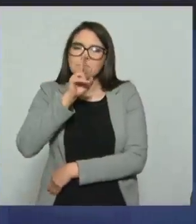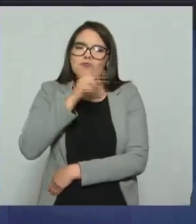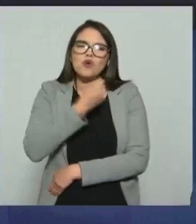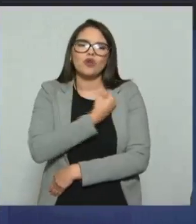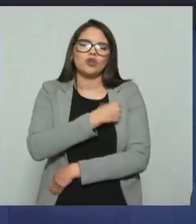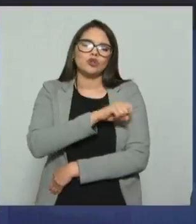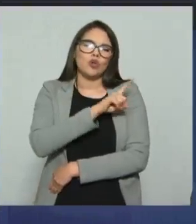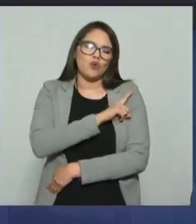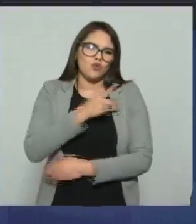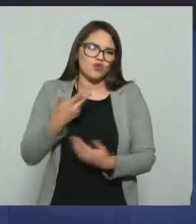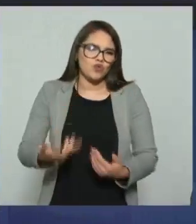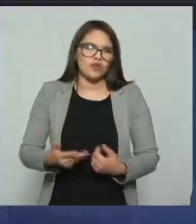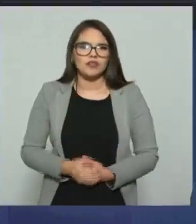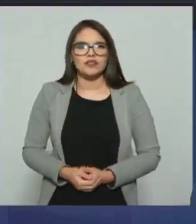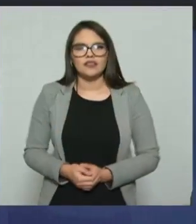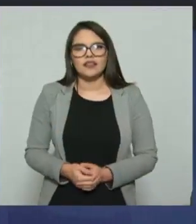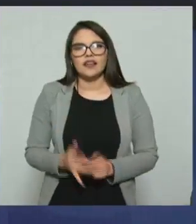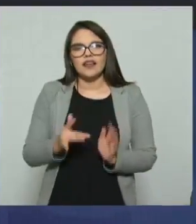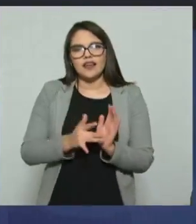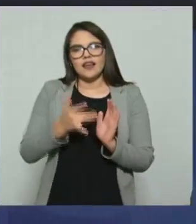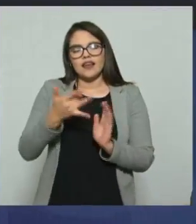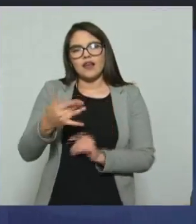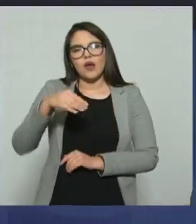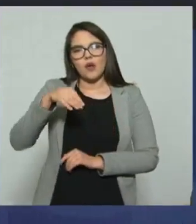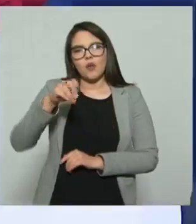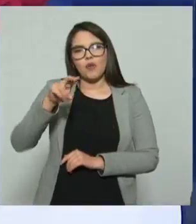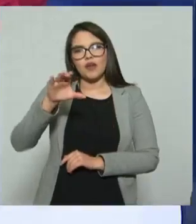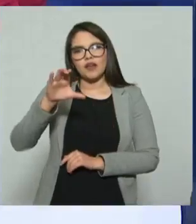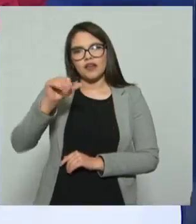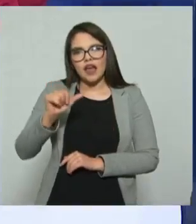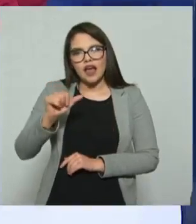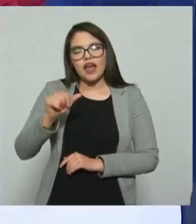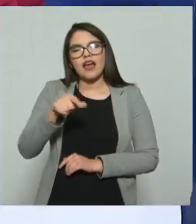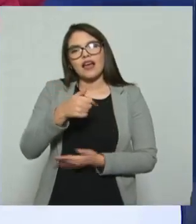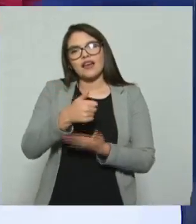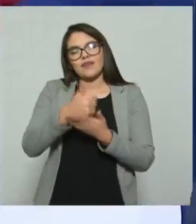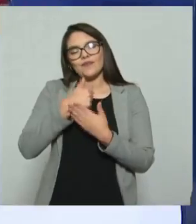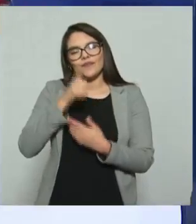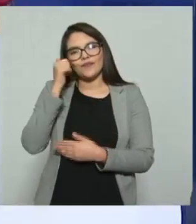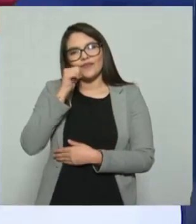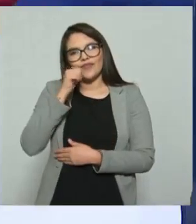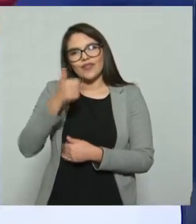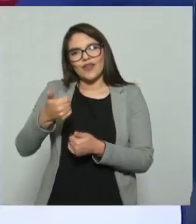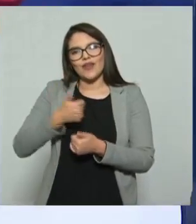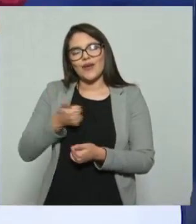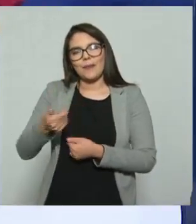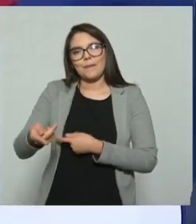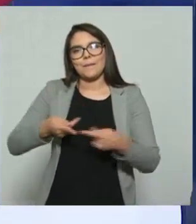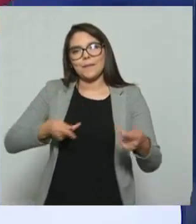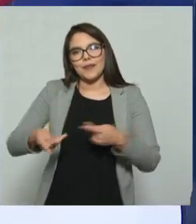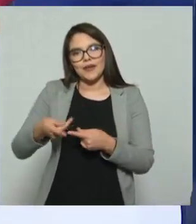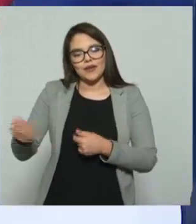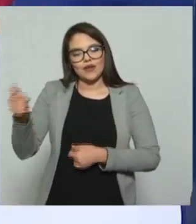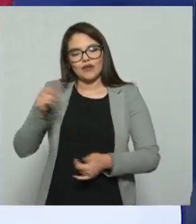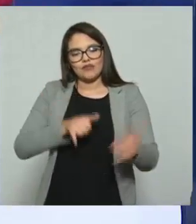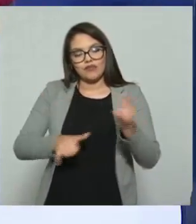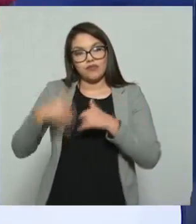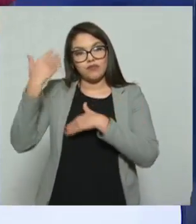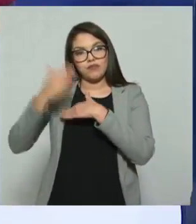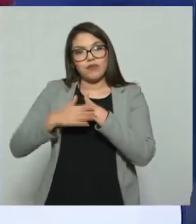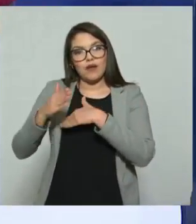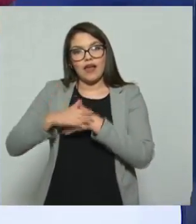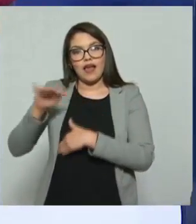de vida. Gracias a Mónica Buitrón, ella muy linda, nos ha ayudado a preparar esto que va a ser un jarabe y por